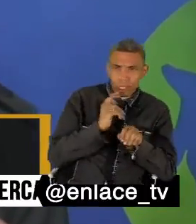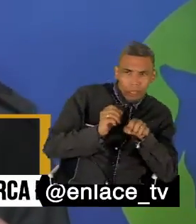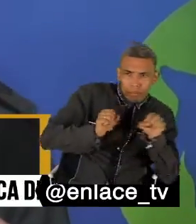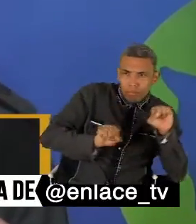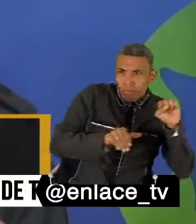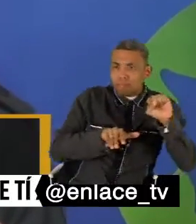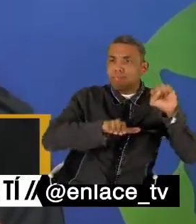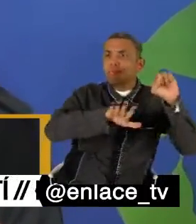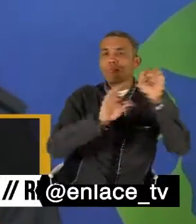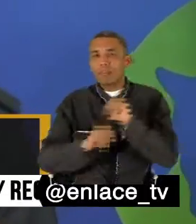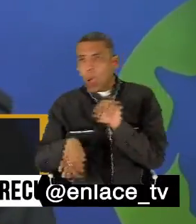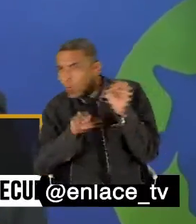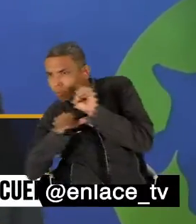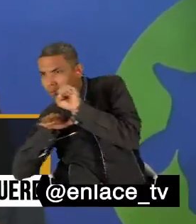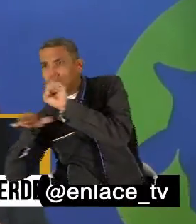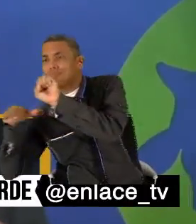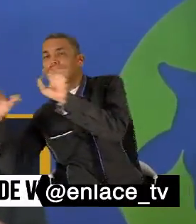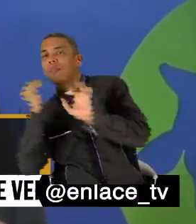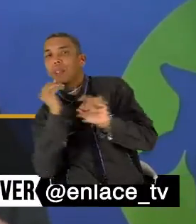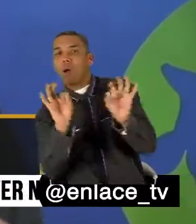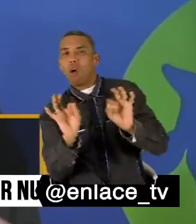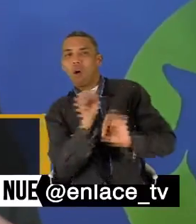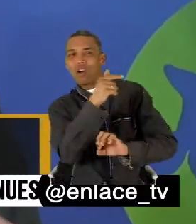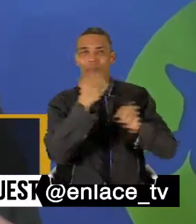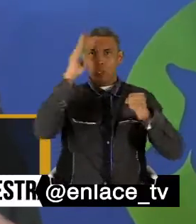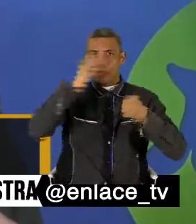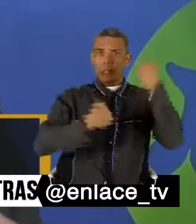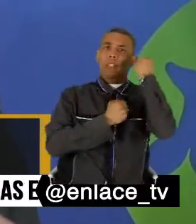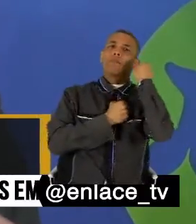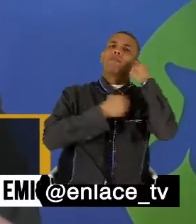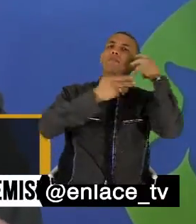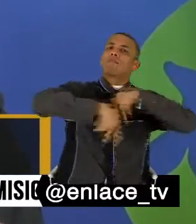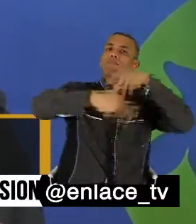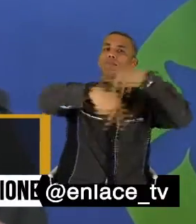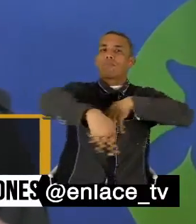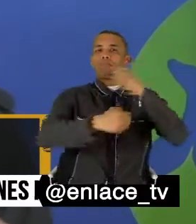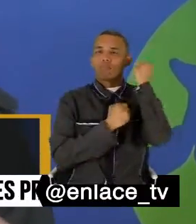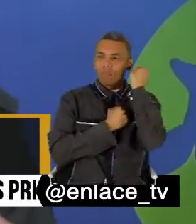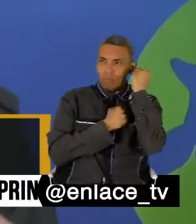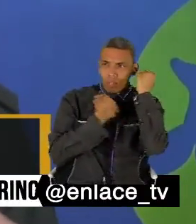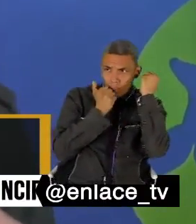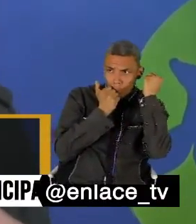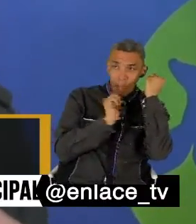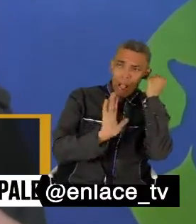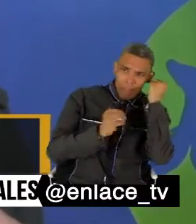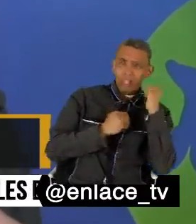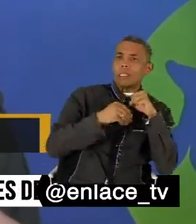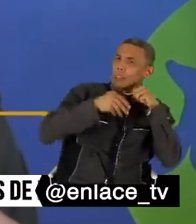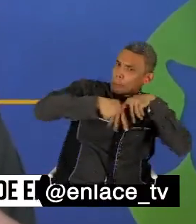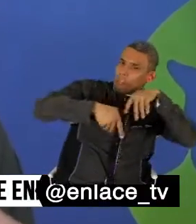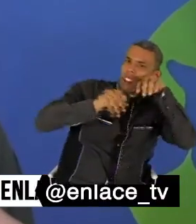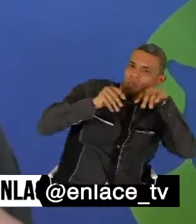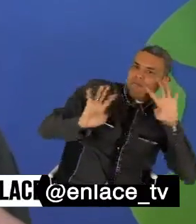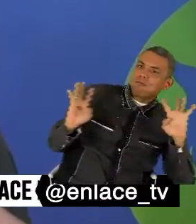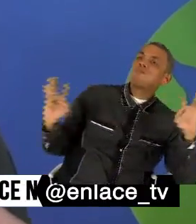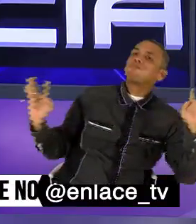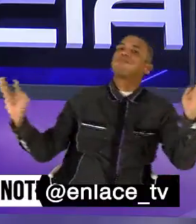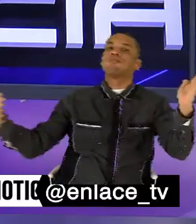manera inmediata. Pero pues la intención como tal es que haya un primer respondiente de fuerza pública que atienda el caso con inmediatez.